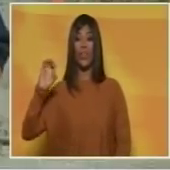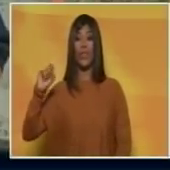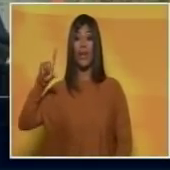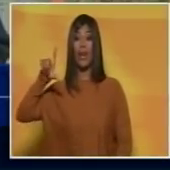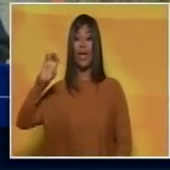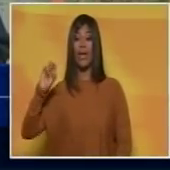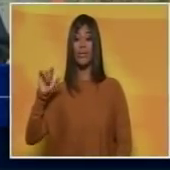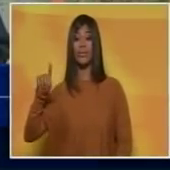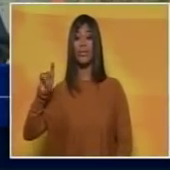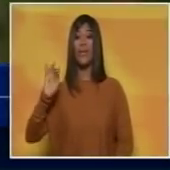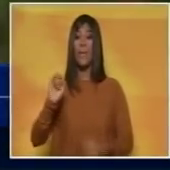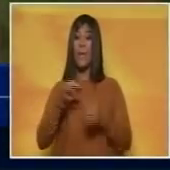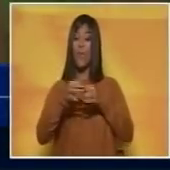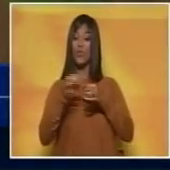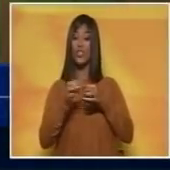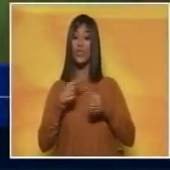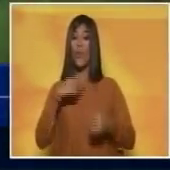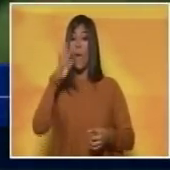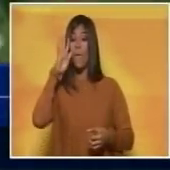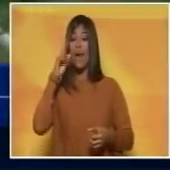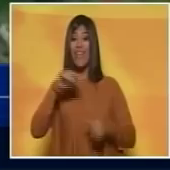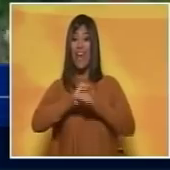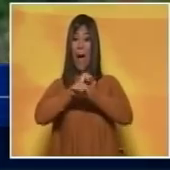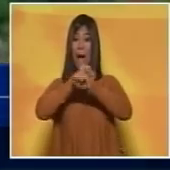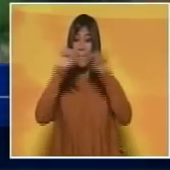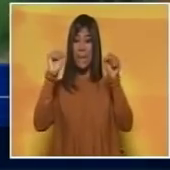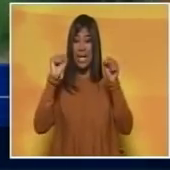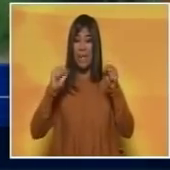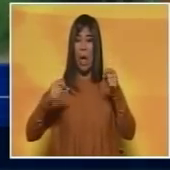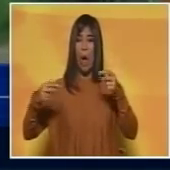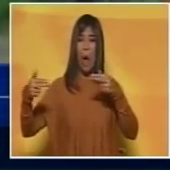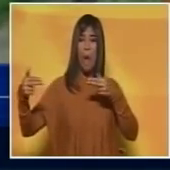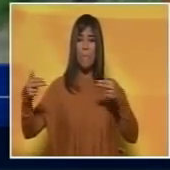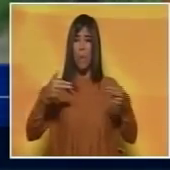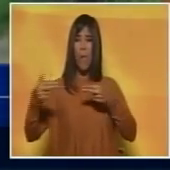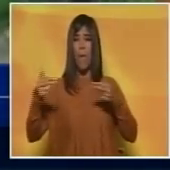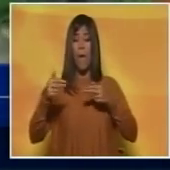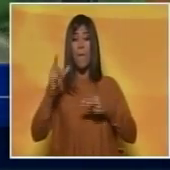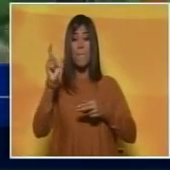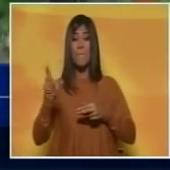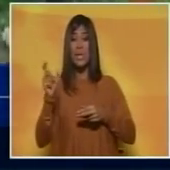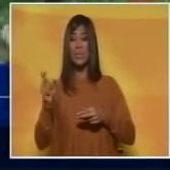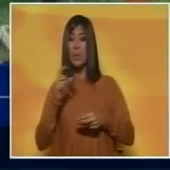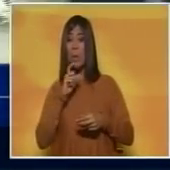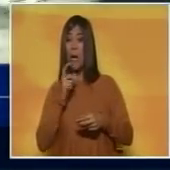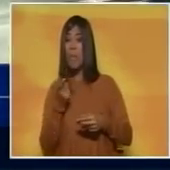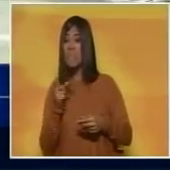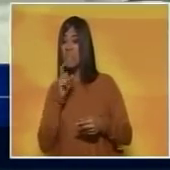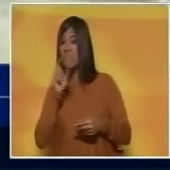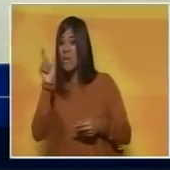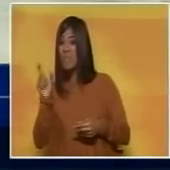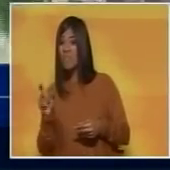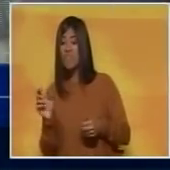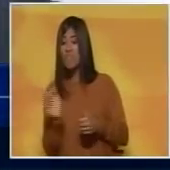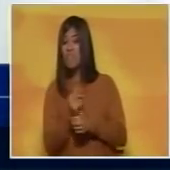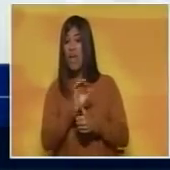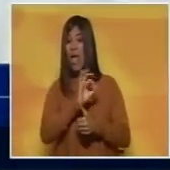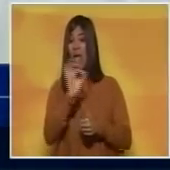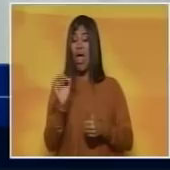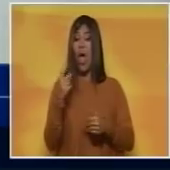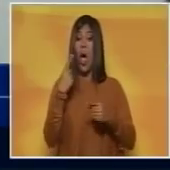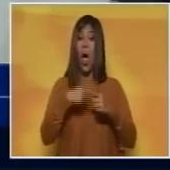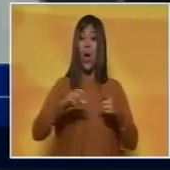Barinas, donde a primeras horas de la mañana se suscitó un enfrentamiento entre personas aún sin conocer su identidad